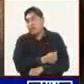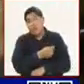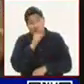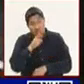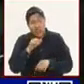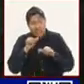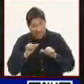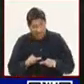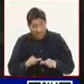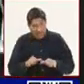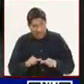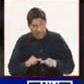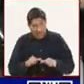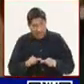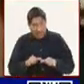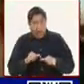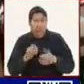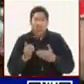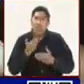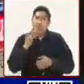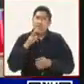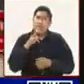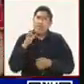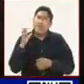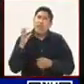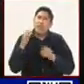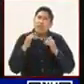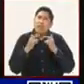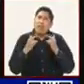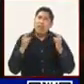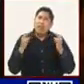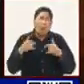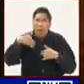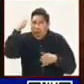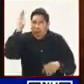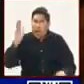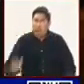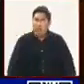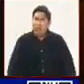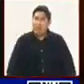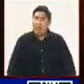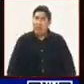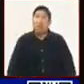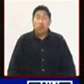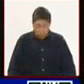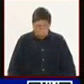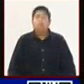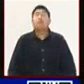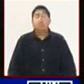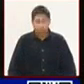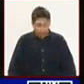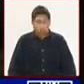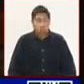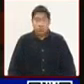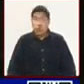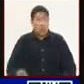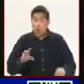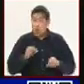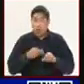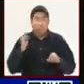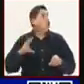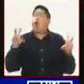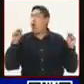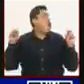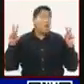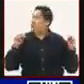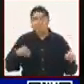se van a quedar acá? Son casi 300 carpas, inclusive un poco más. ¿Van a permanecer aquí? Sí, sí, sí, obvio. ¿No se van a mover? Nada.